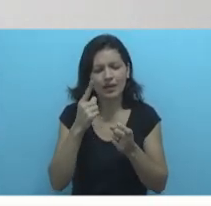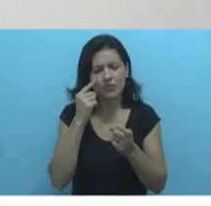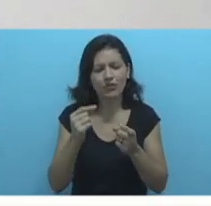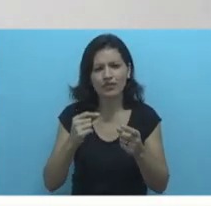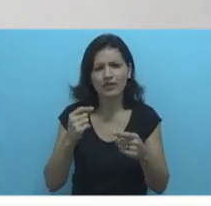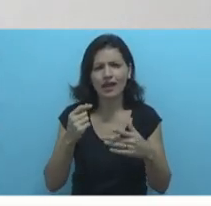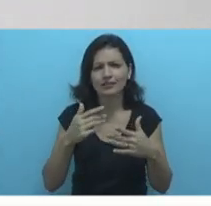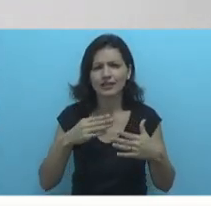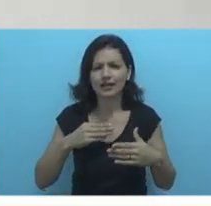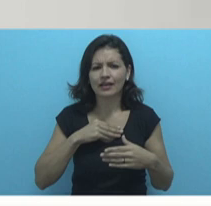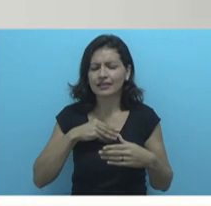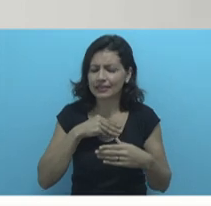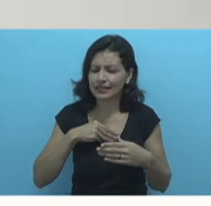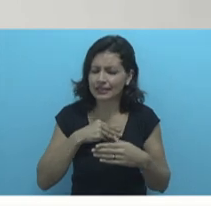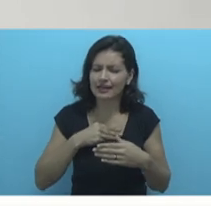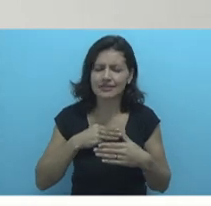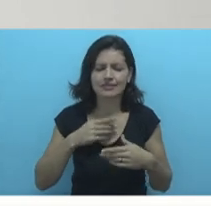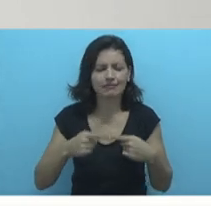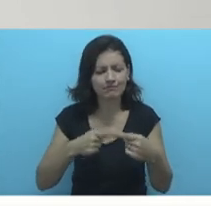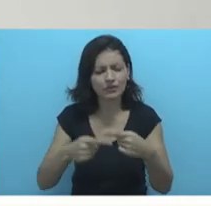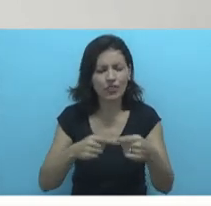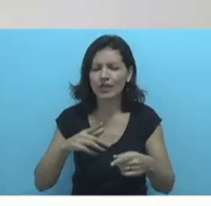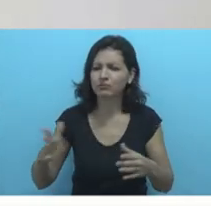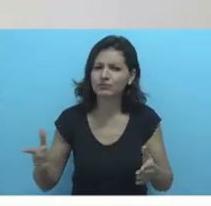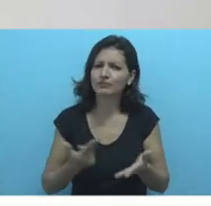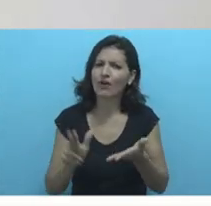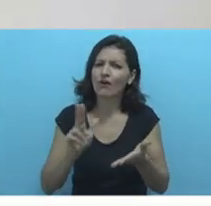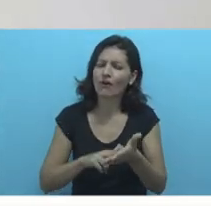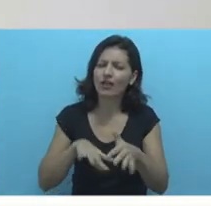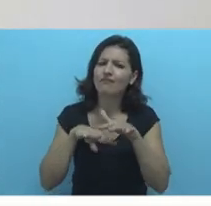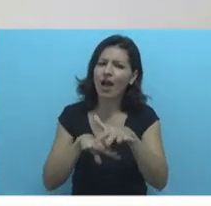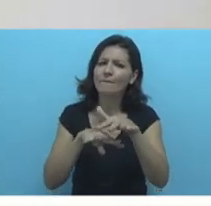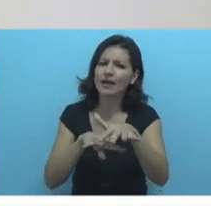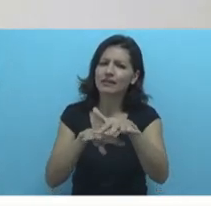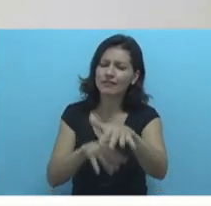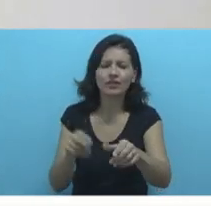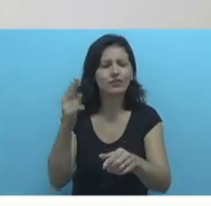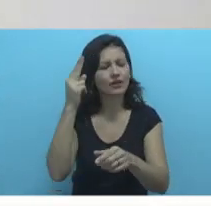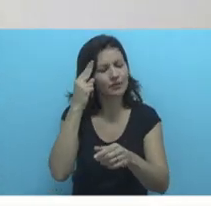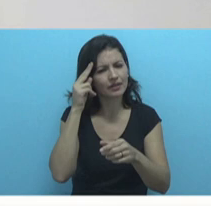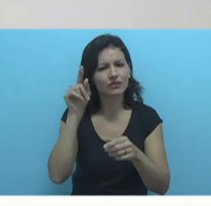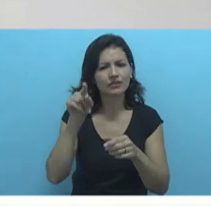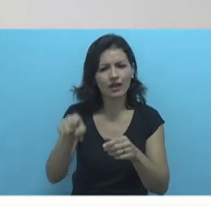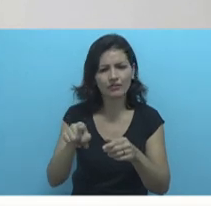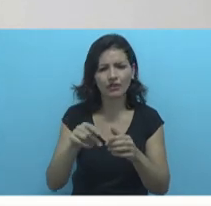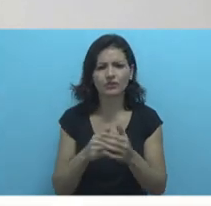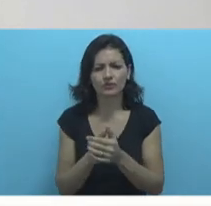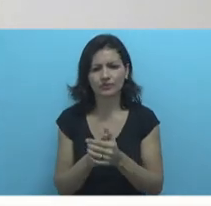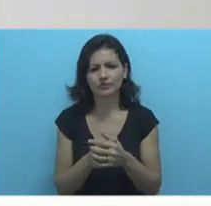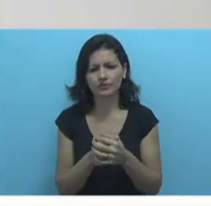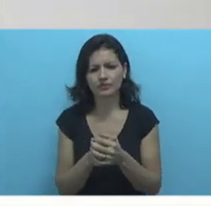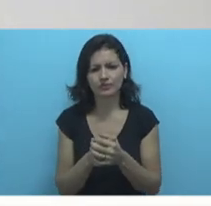fuerte que nunca, militando todo, honrándote por vos, para que nada haya sido en